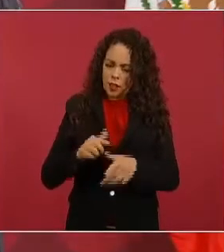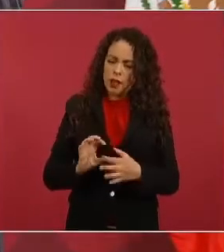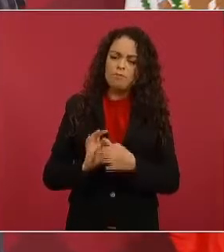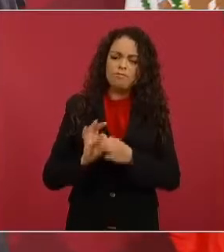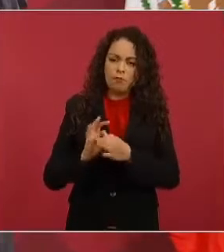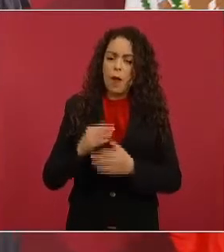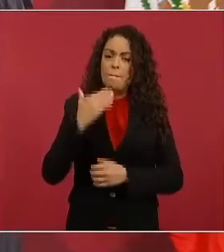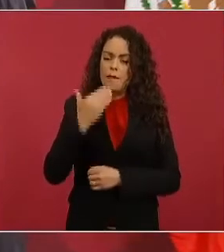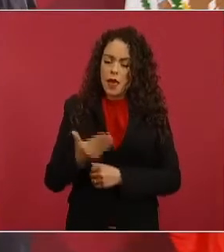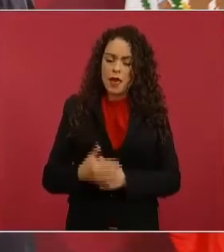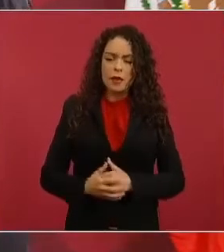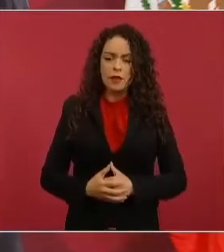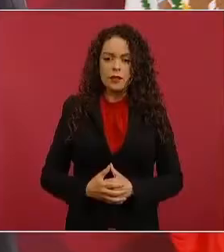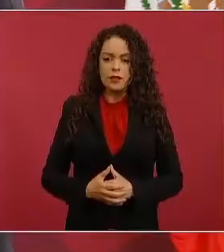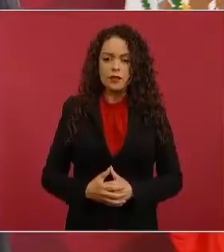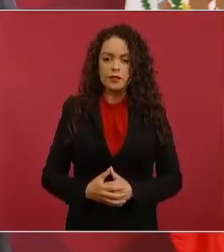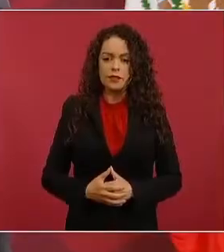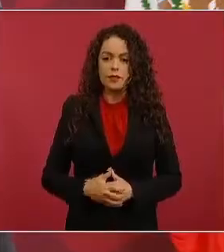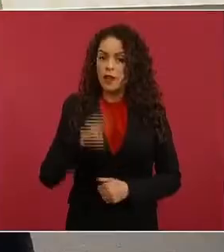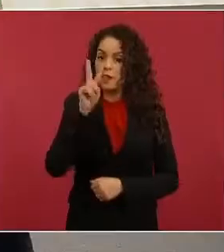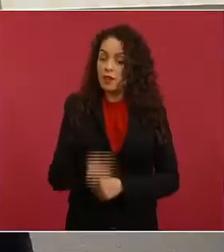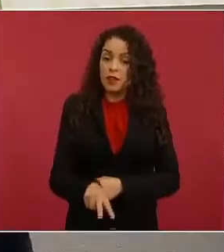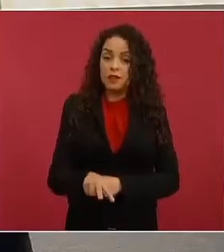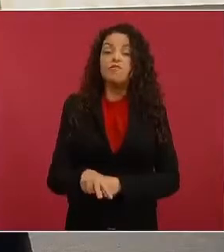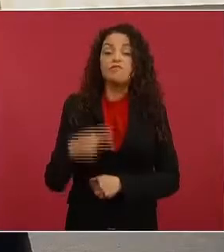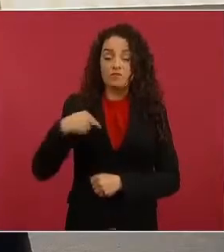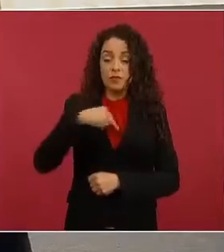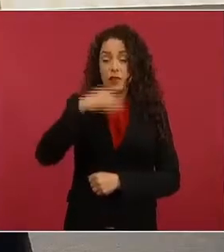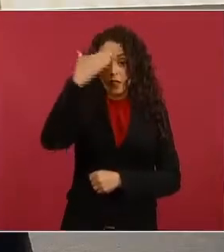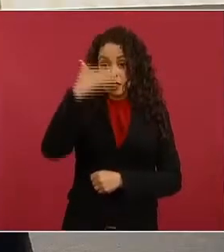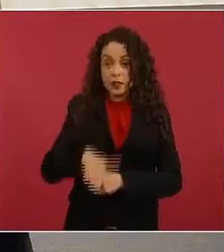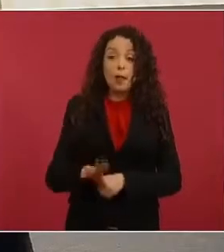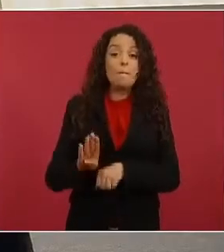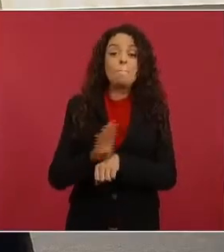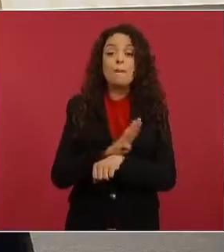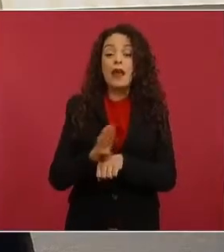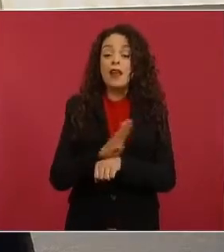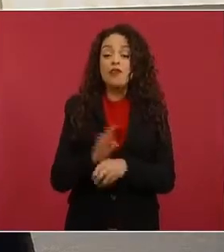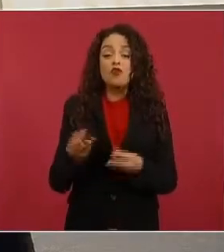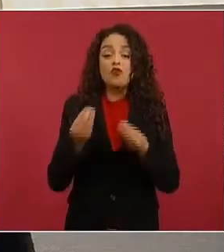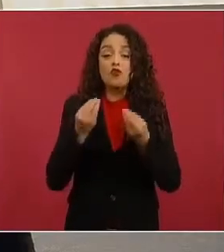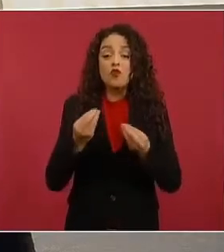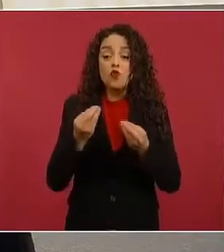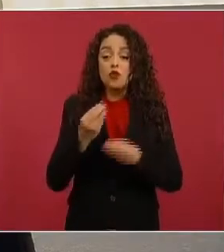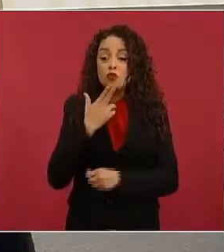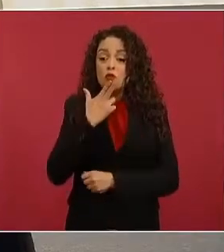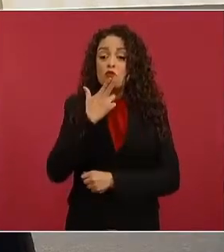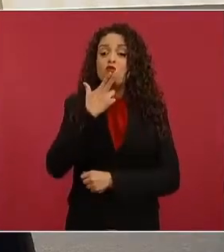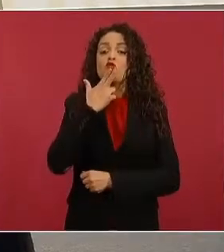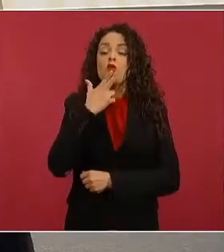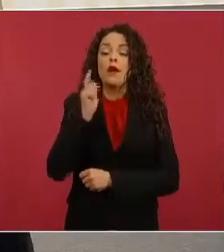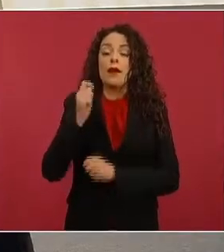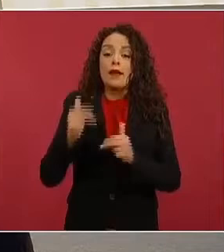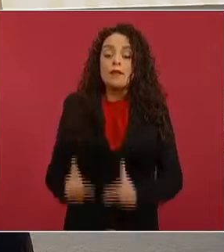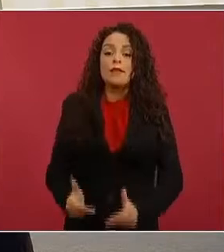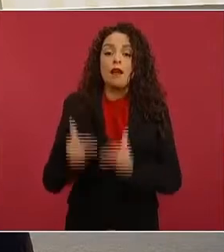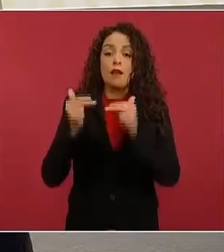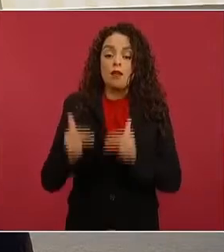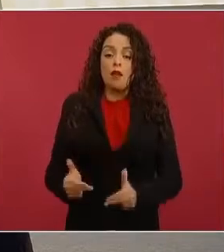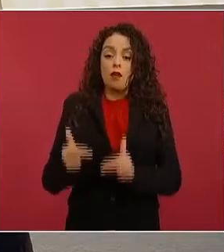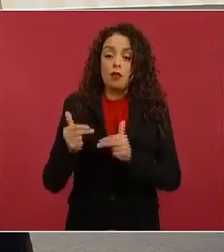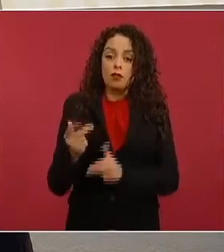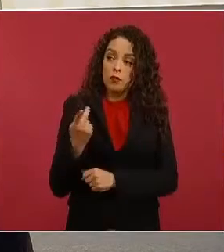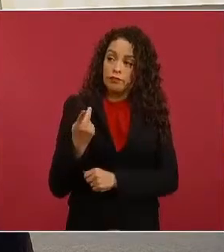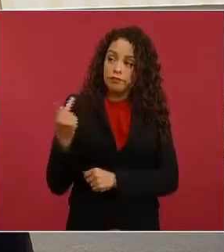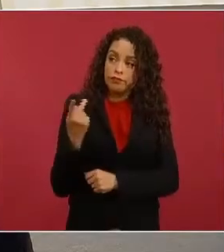porque consideramos que es imprescindible y benéfica la integración económica y comercial entre las